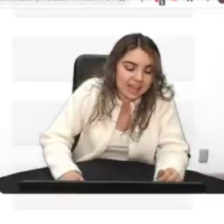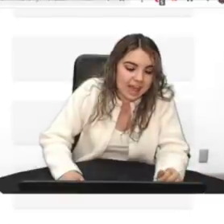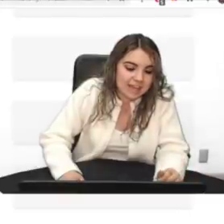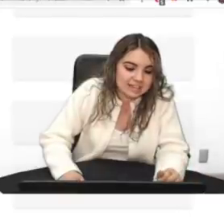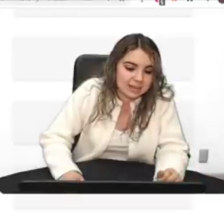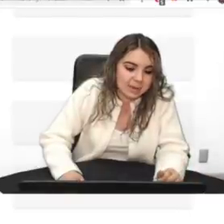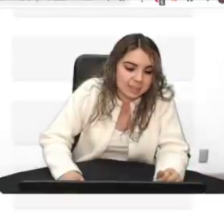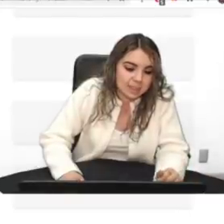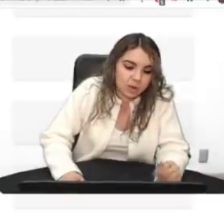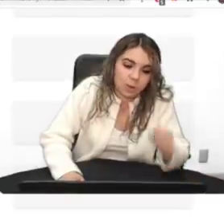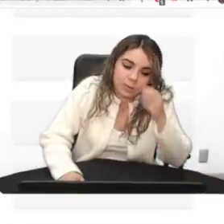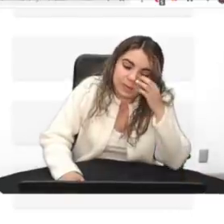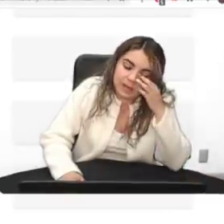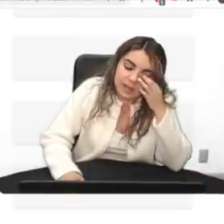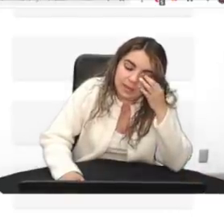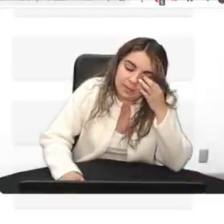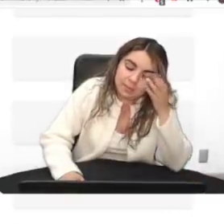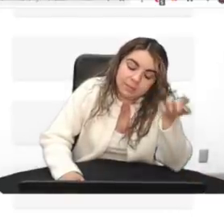es de hasta